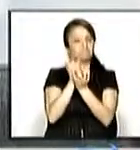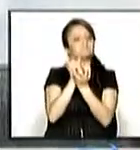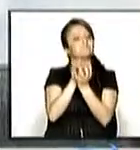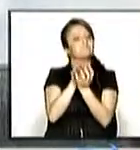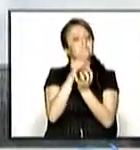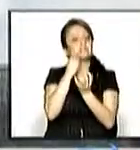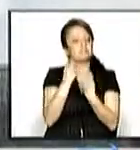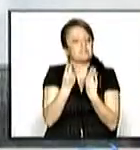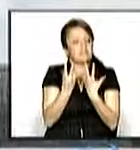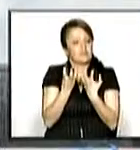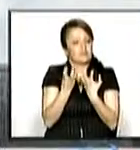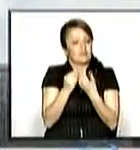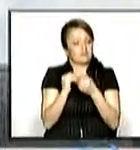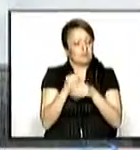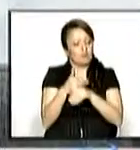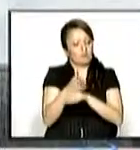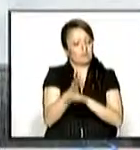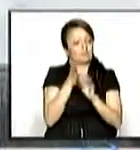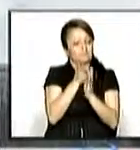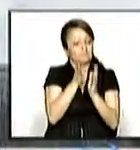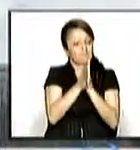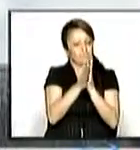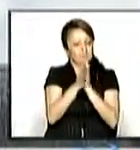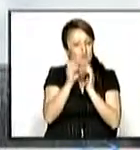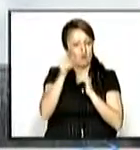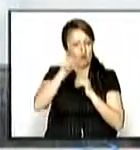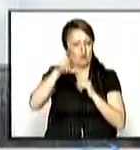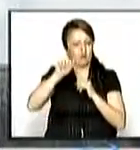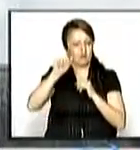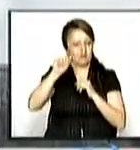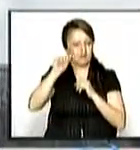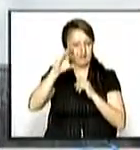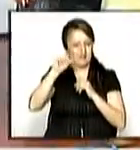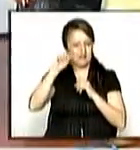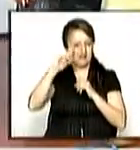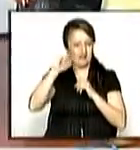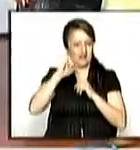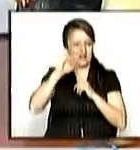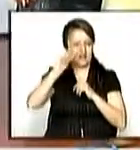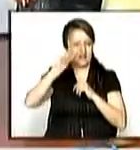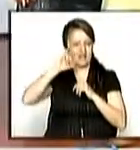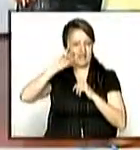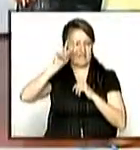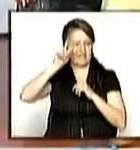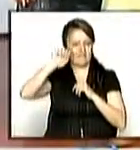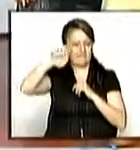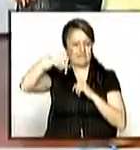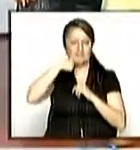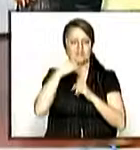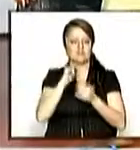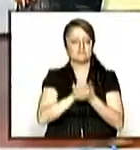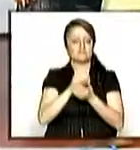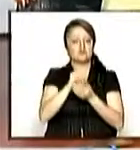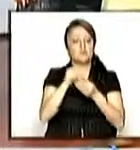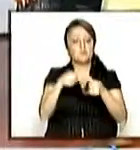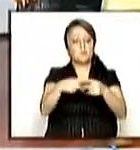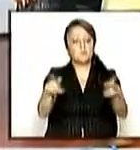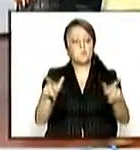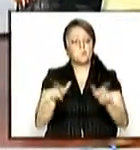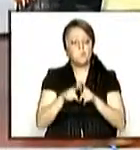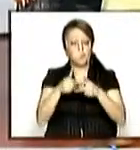gusto también de compartir con el doctor Oscar Iván Grajales, mi compañero en Parque Médico y su consultorio Megacentro, quien